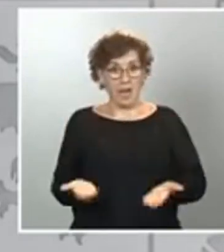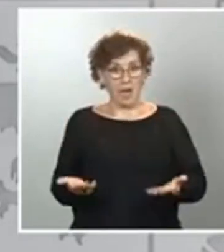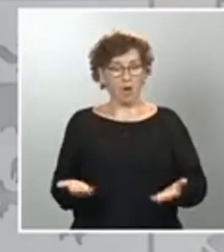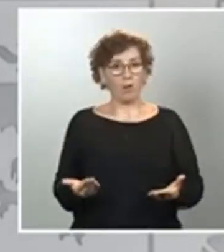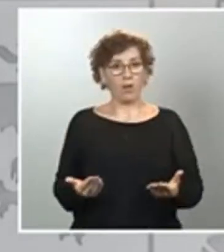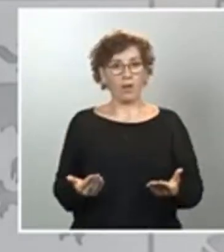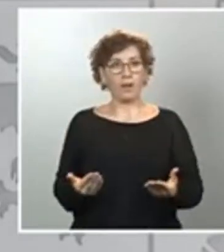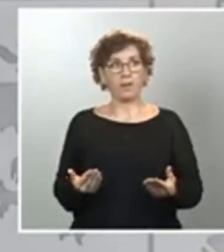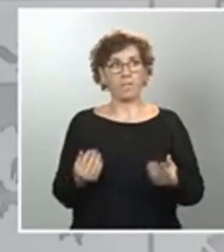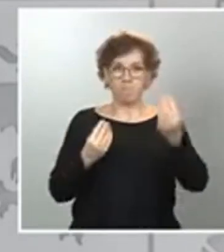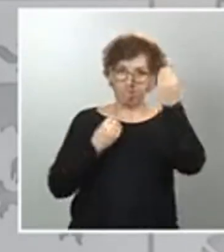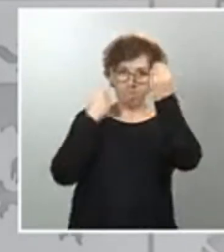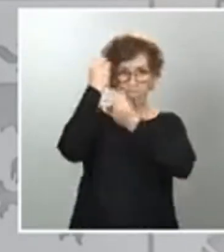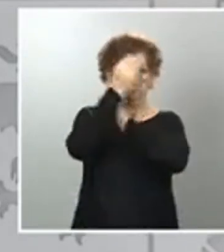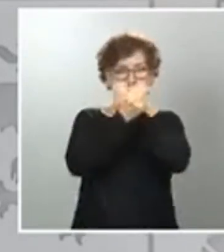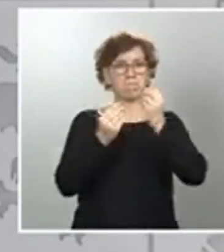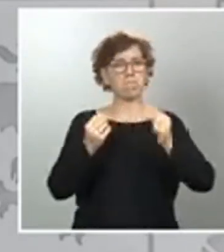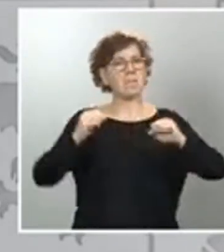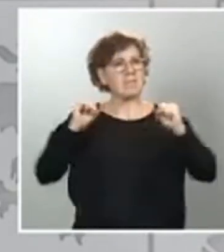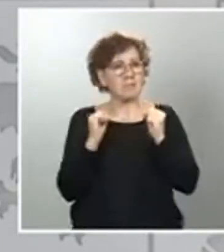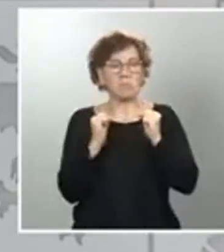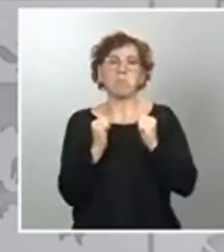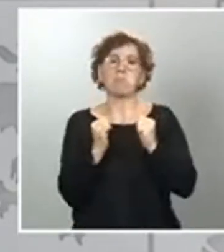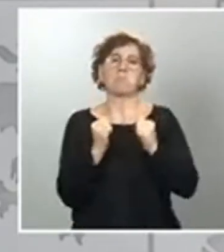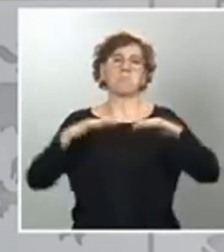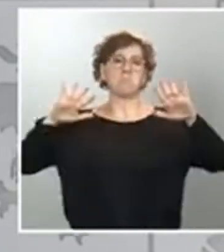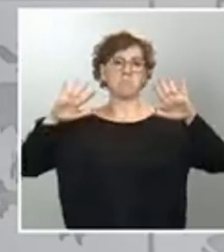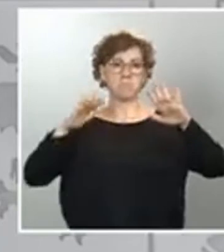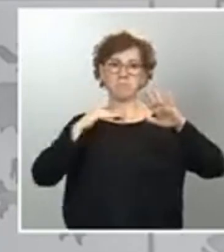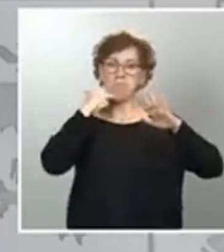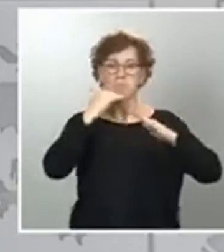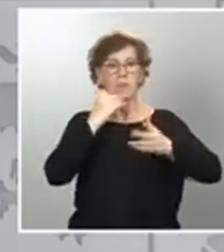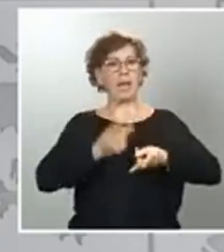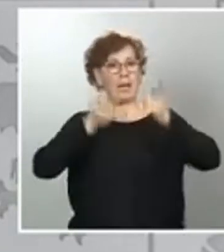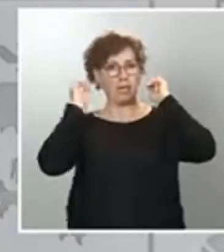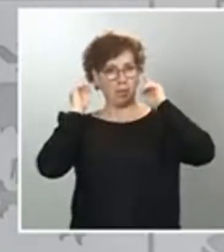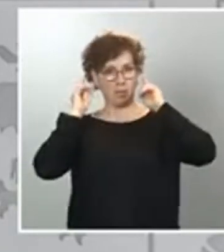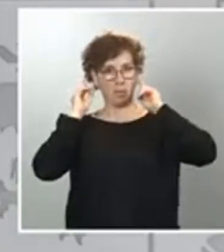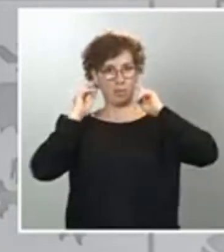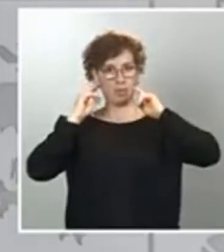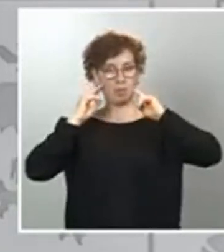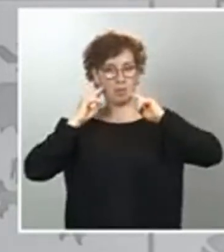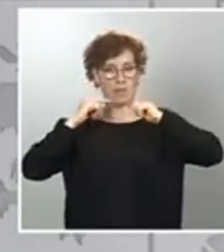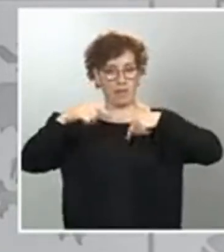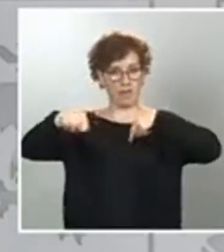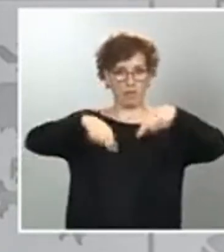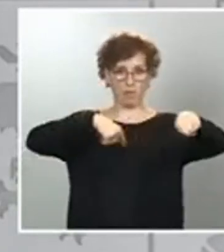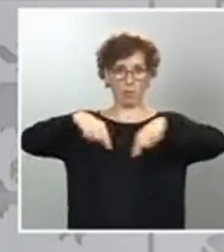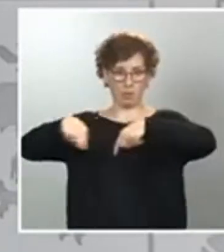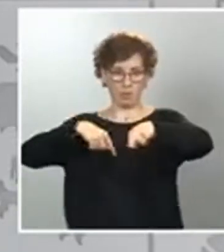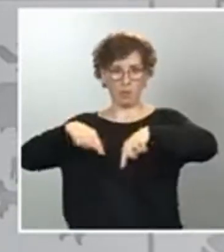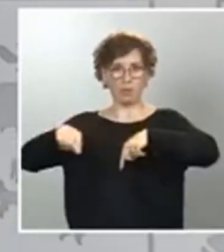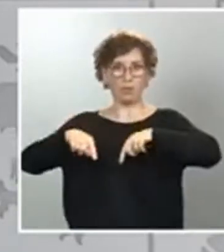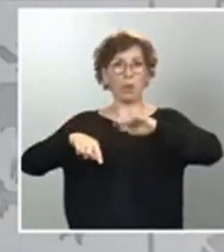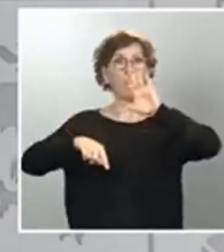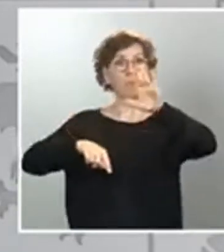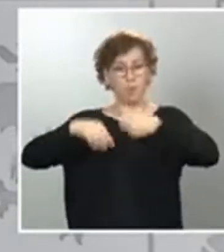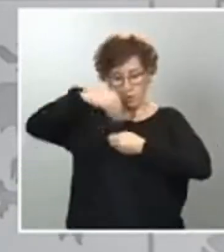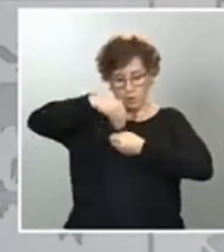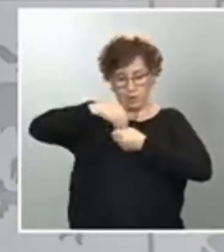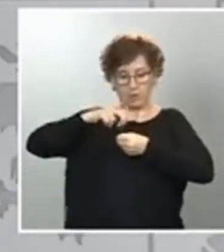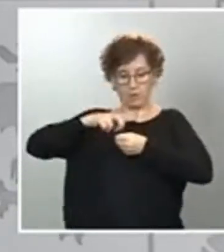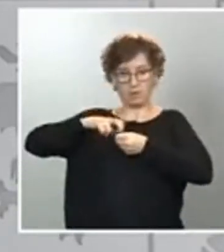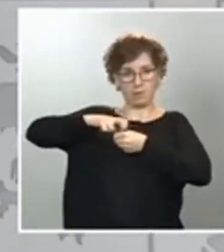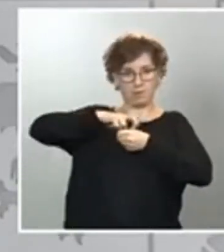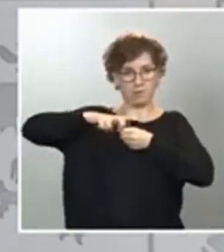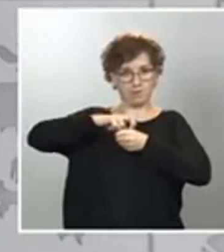que haya una mayor libertad de movimiento, pero que esa libertad de movimiento sea intraprovincial, sea